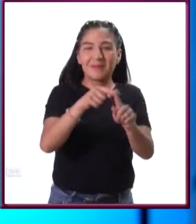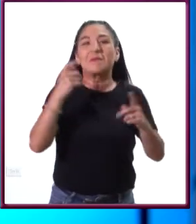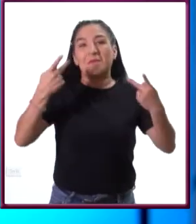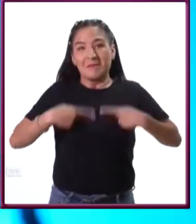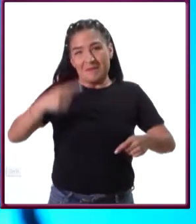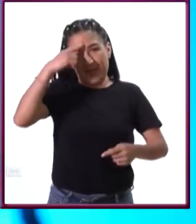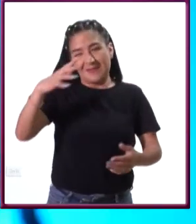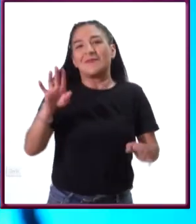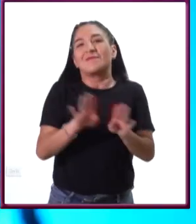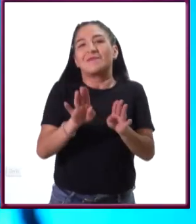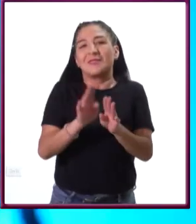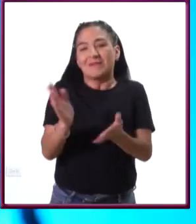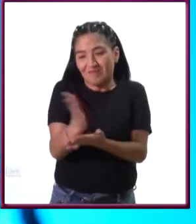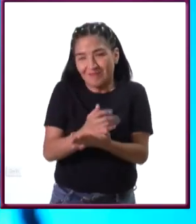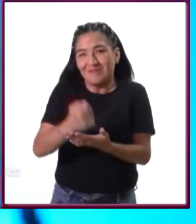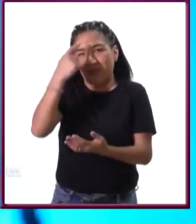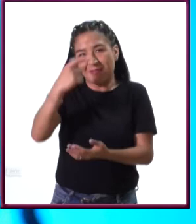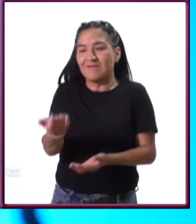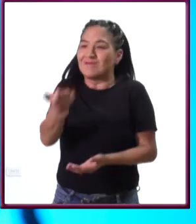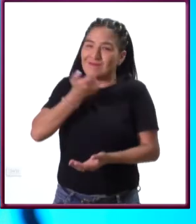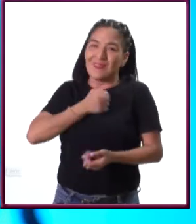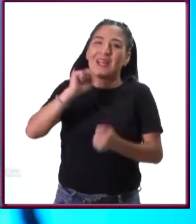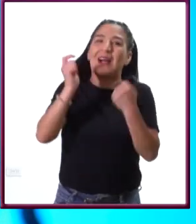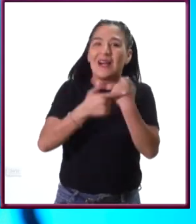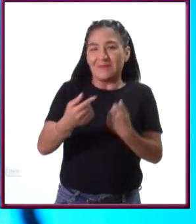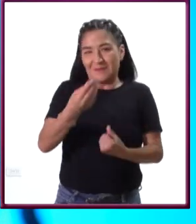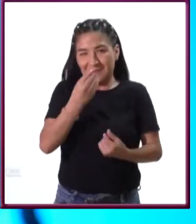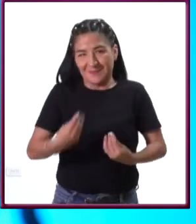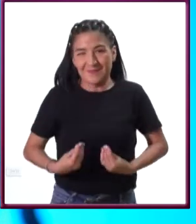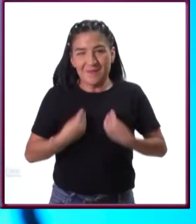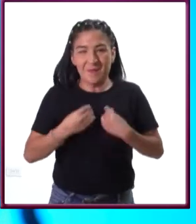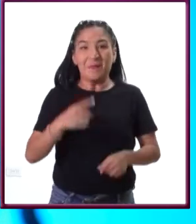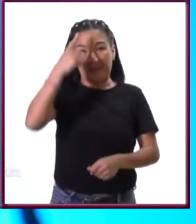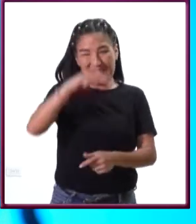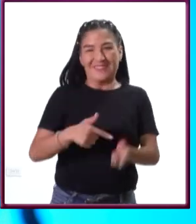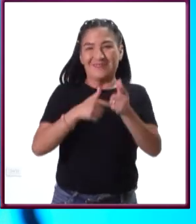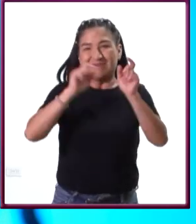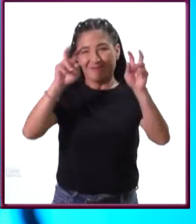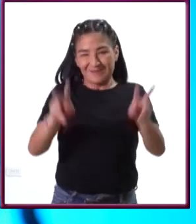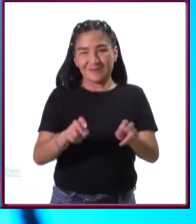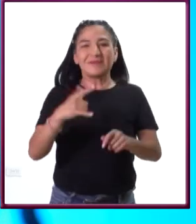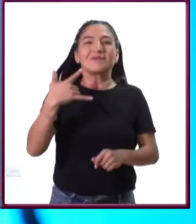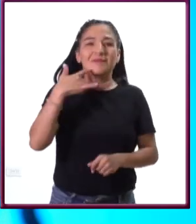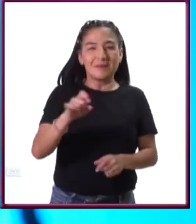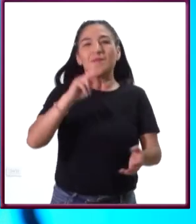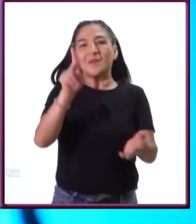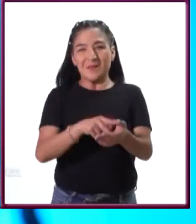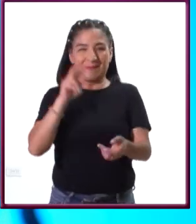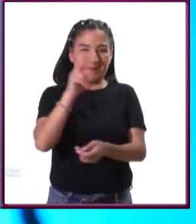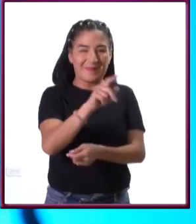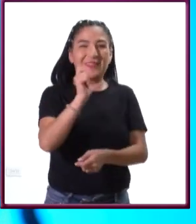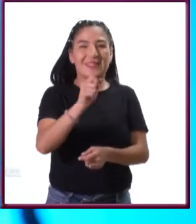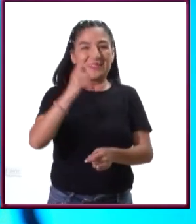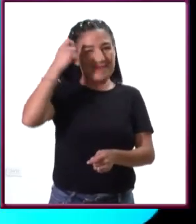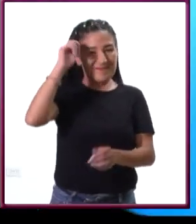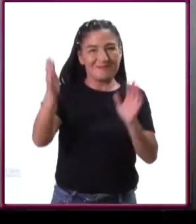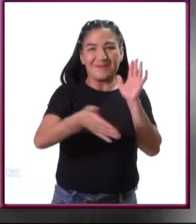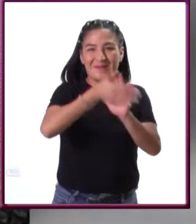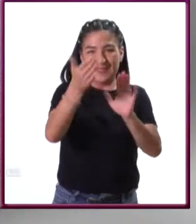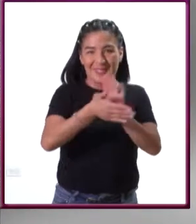vida. Para seguir hablando más sobre el tema del esfuerzo, veamos otra vez la fotografía de los albañiles colocando el